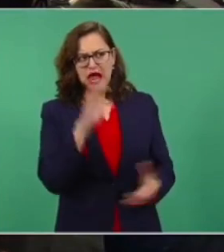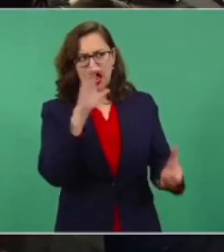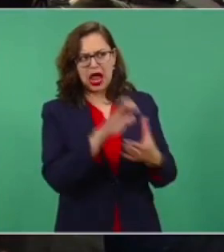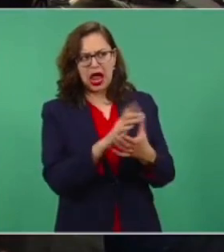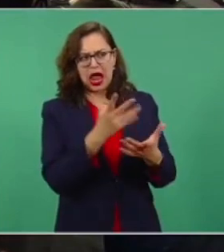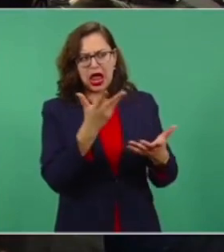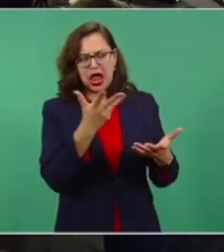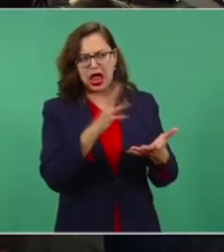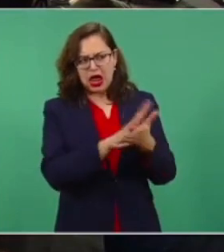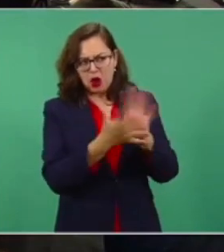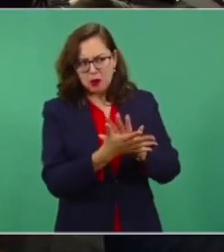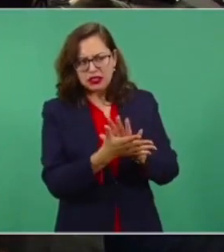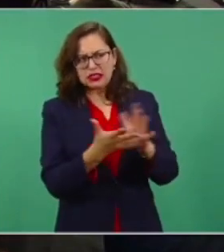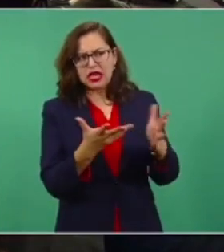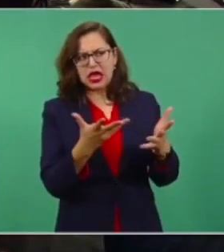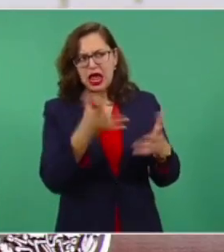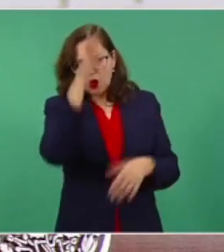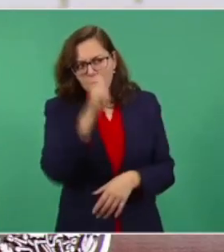impunidad?